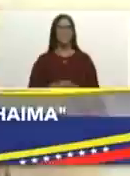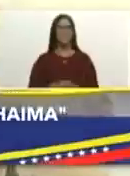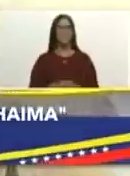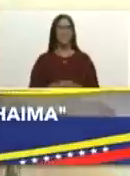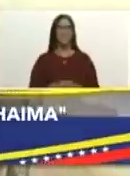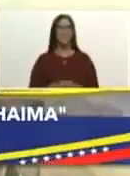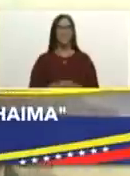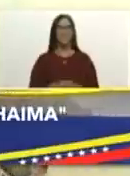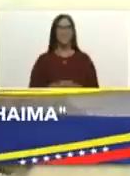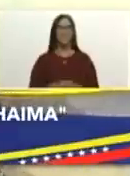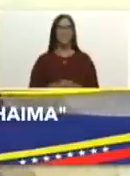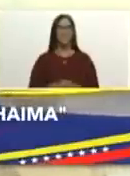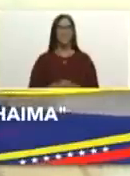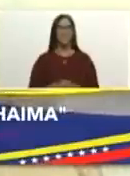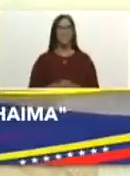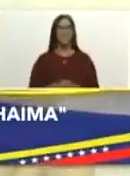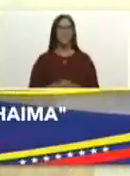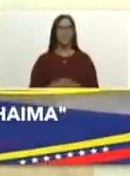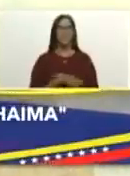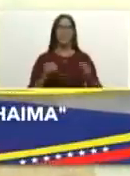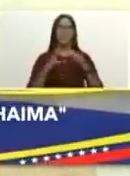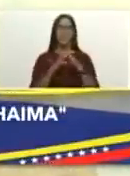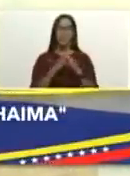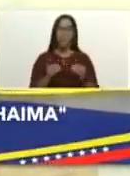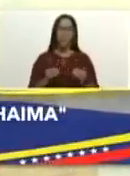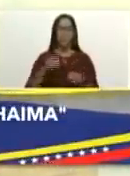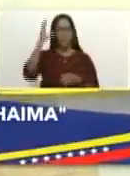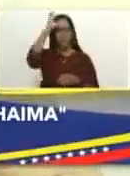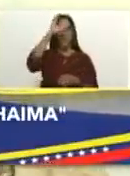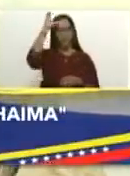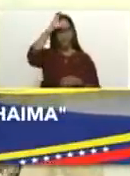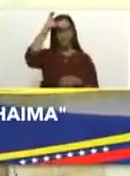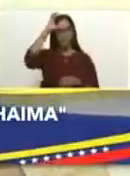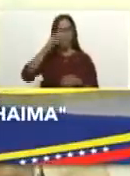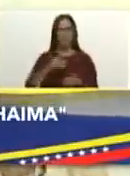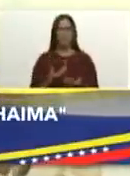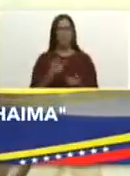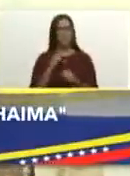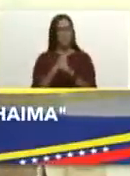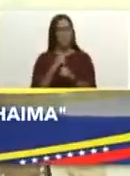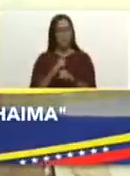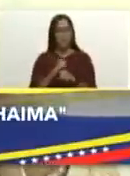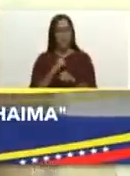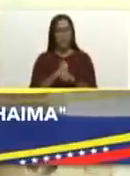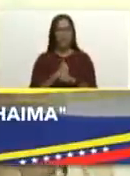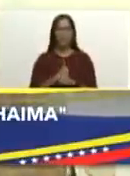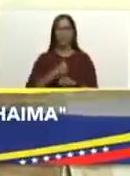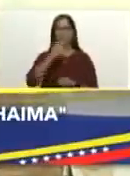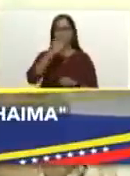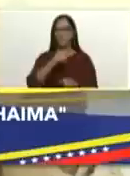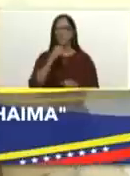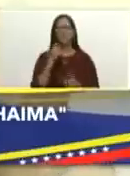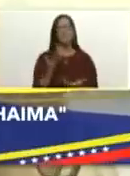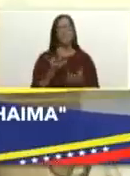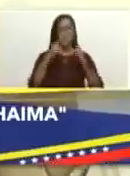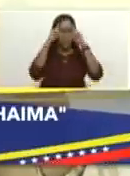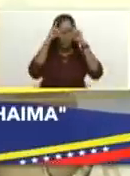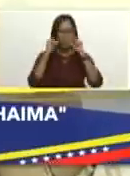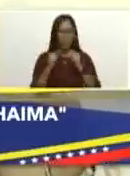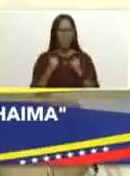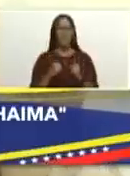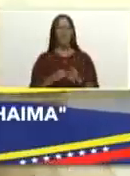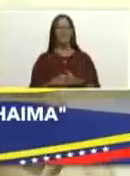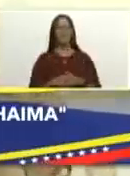En todos lados donde me meto veo esta conciencia de trabajadores, de trabajadoras, de profesionales, de